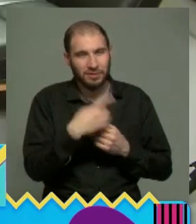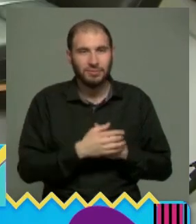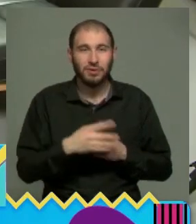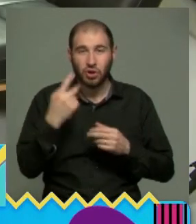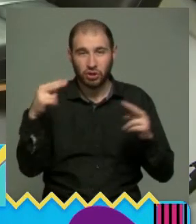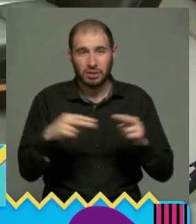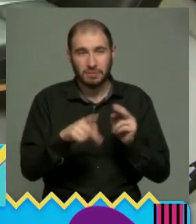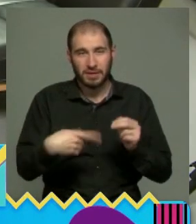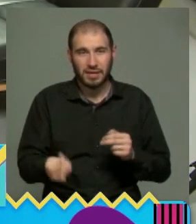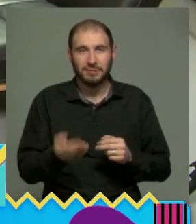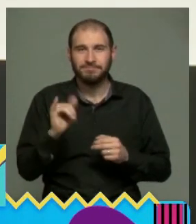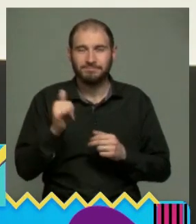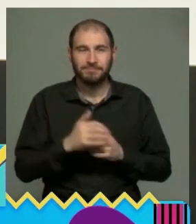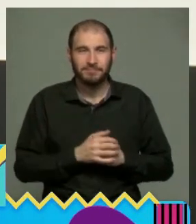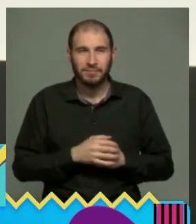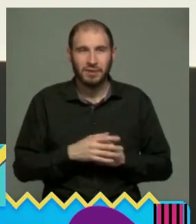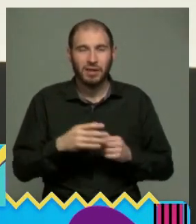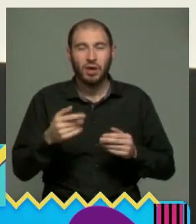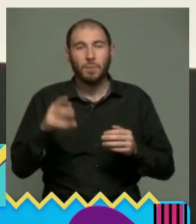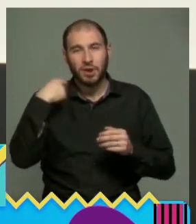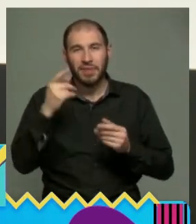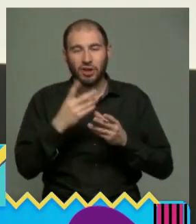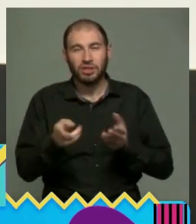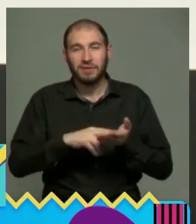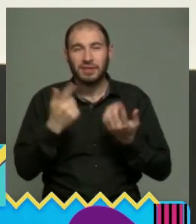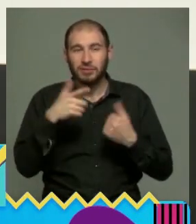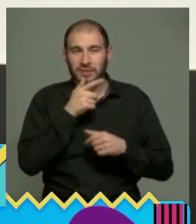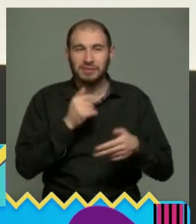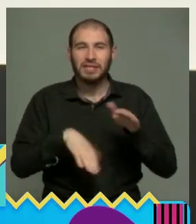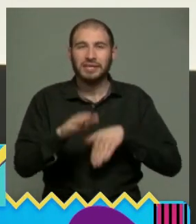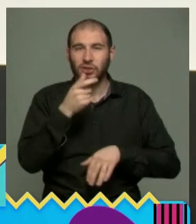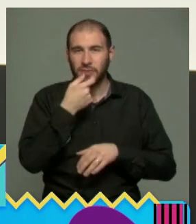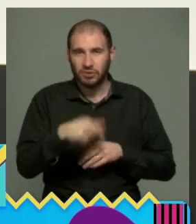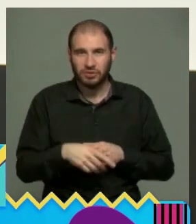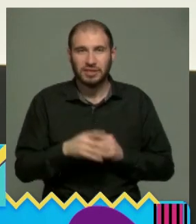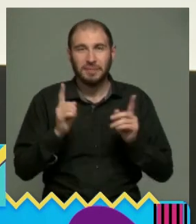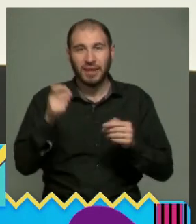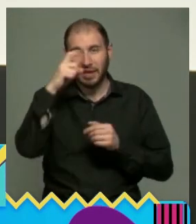Nos reencontramos vemos mañana. Así es. Bueno, un nuevo programa de Distintos Parecidos. Hoy Tránsito en Mendoza